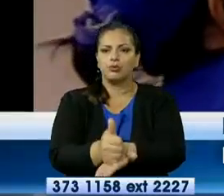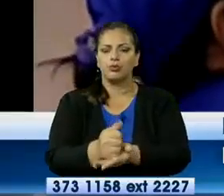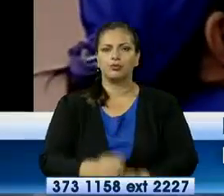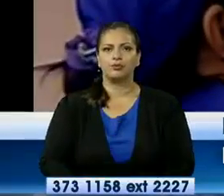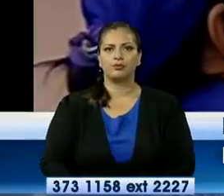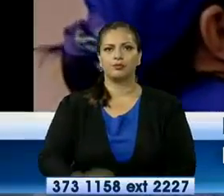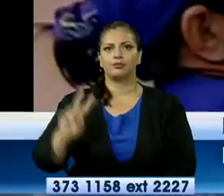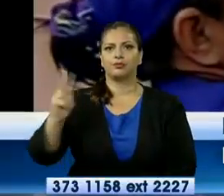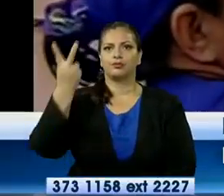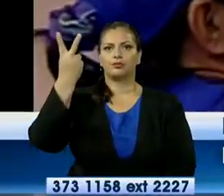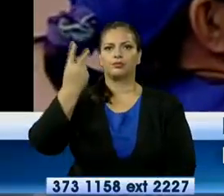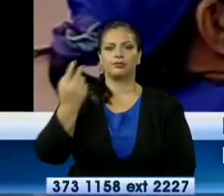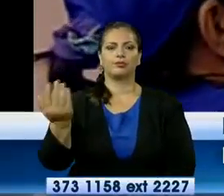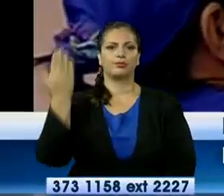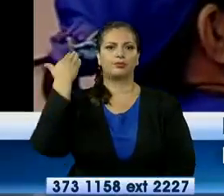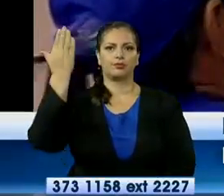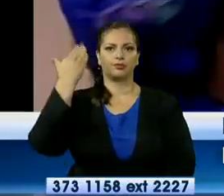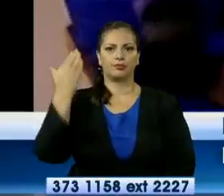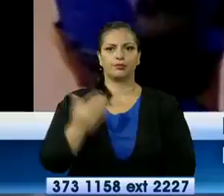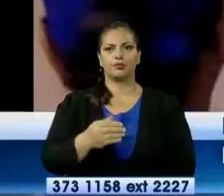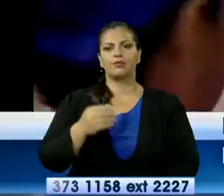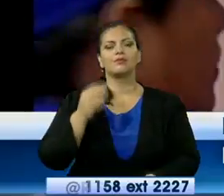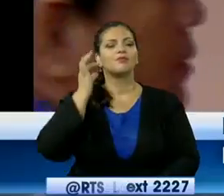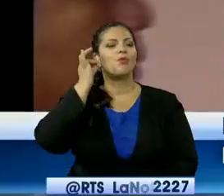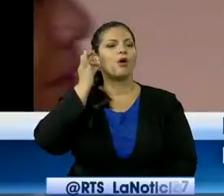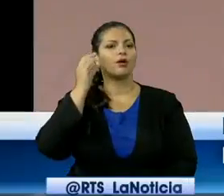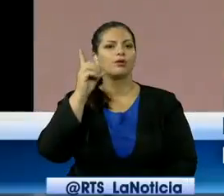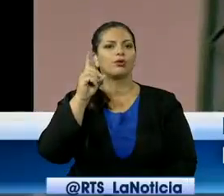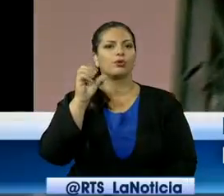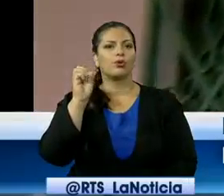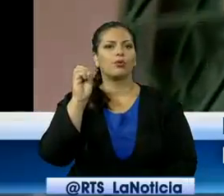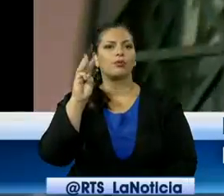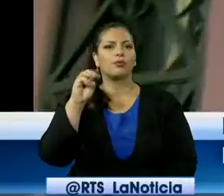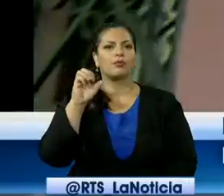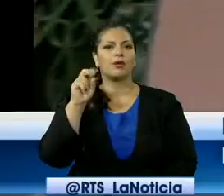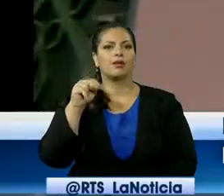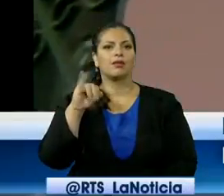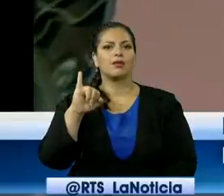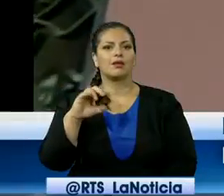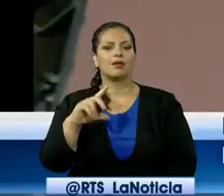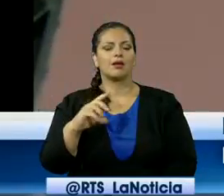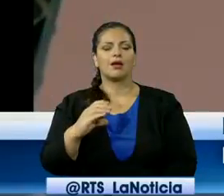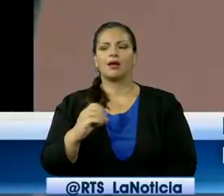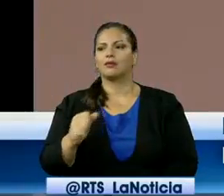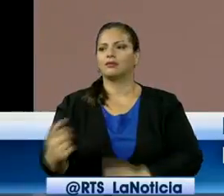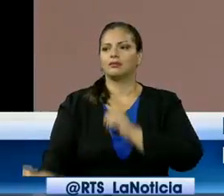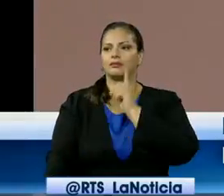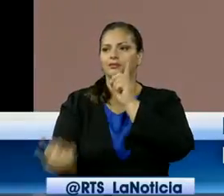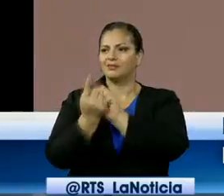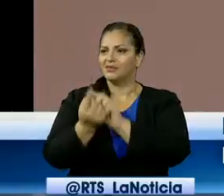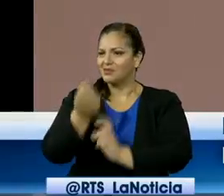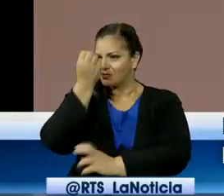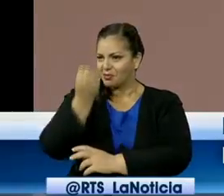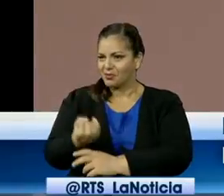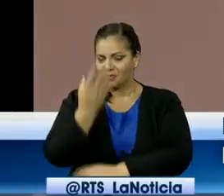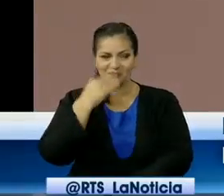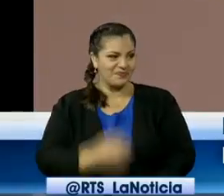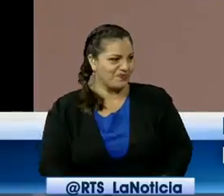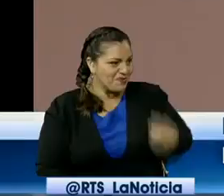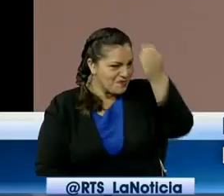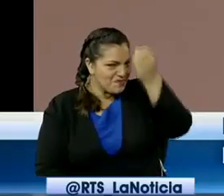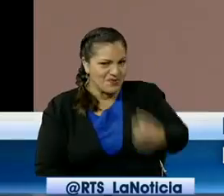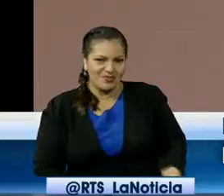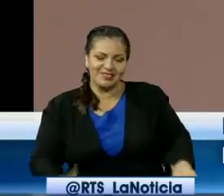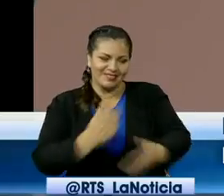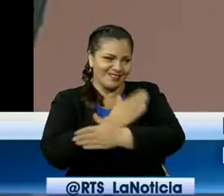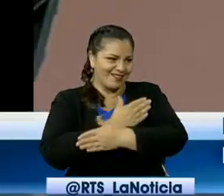la vicealcaldesa de Guayaquil, la abogada Doménica Tabaqui. Abogada, buenos días. Muy buenos días, un saludo cariñoso a todos los televidentes. Sí, la mejor inversión en salud